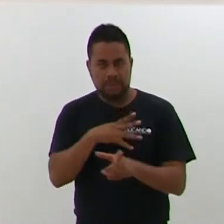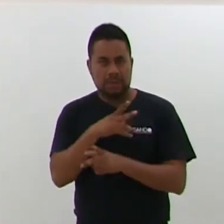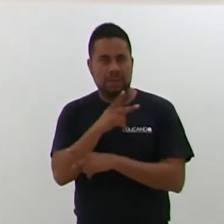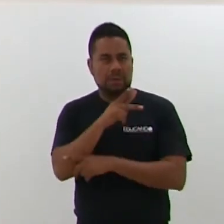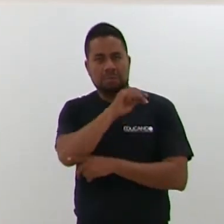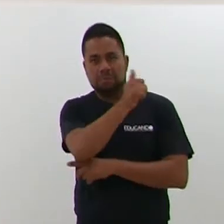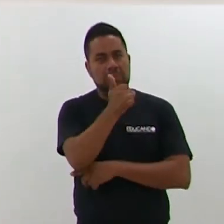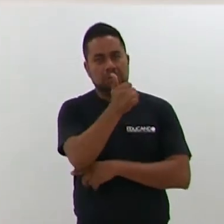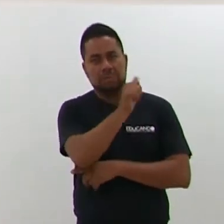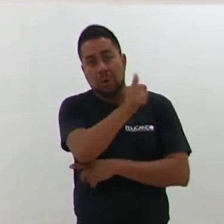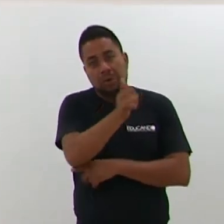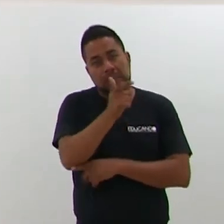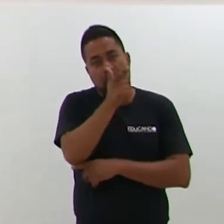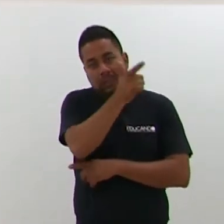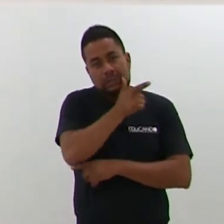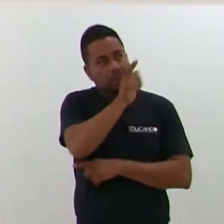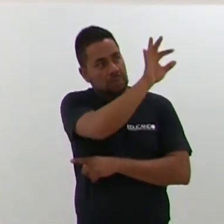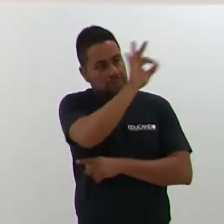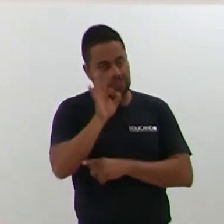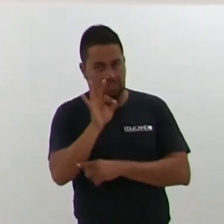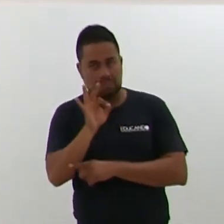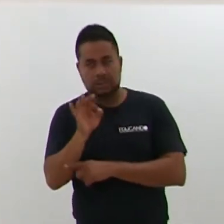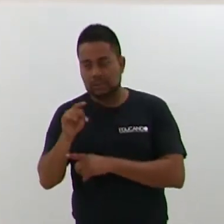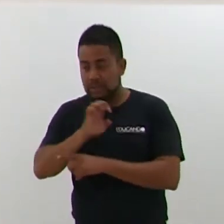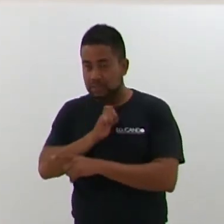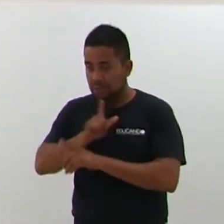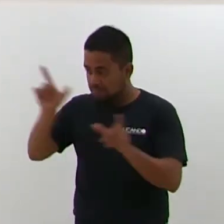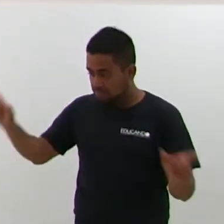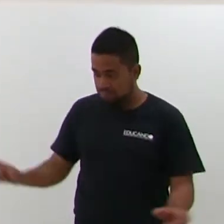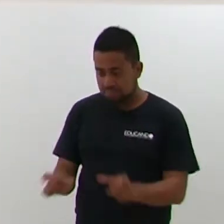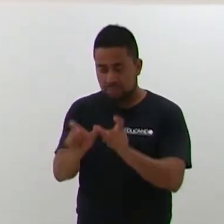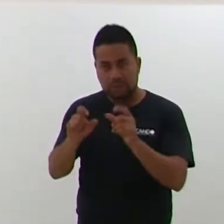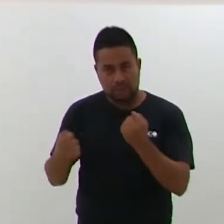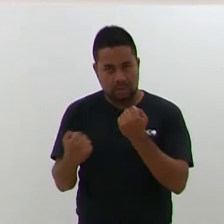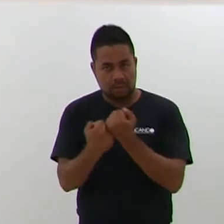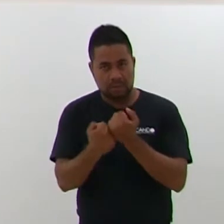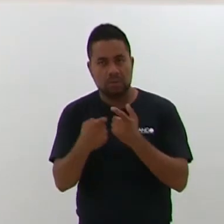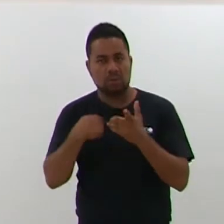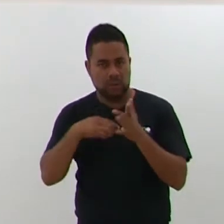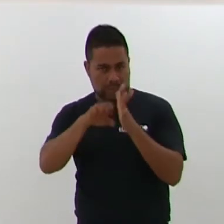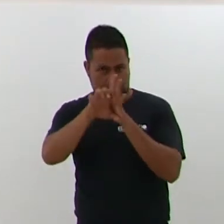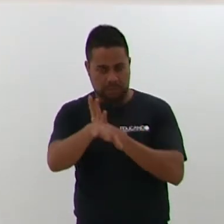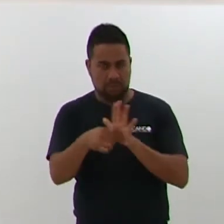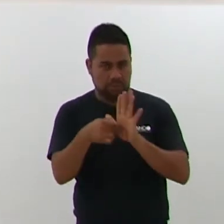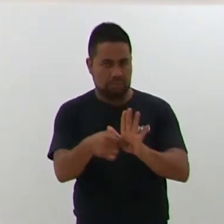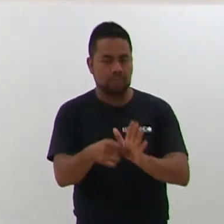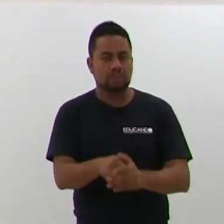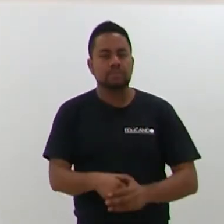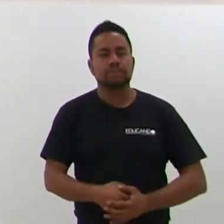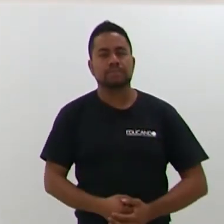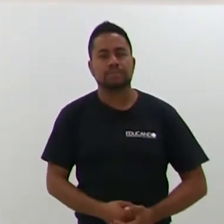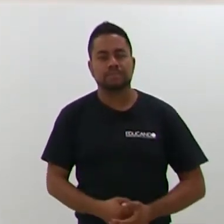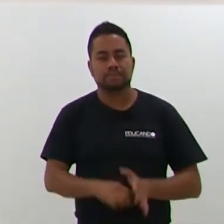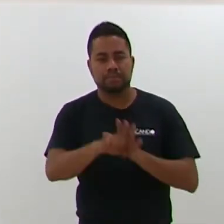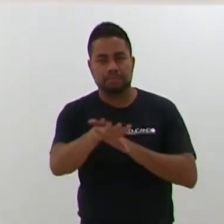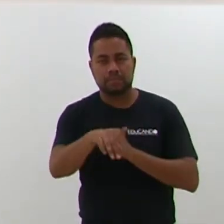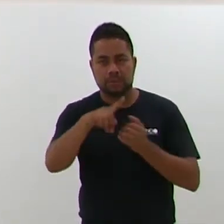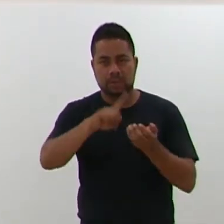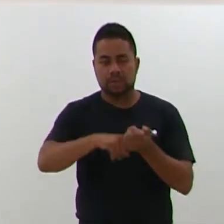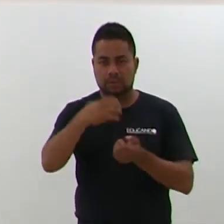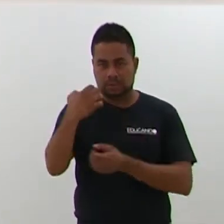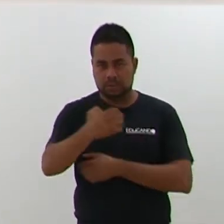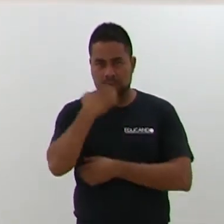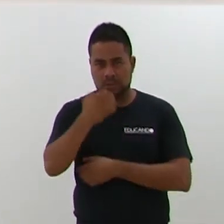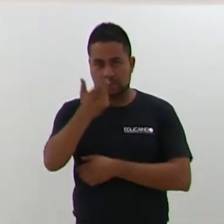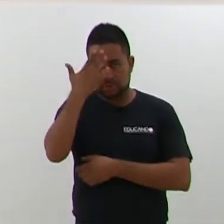palabras que nosotros escribimos ya en español. Vamos a poner algunos ejemplos. Por ejemplo, ustedes en la escuela conocen el